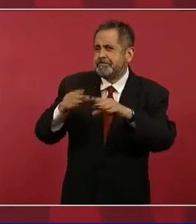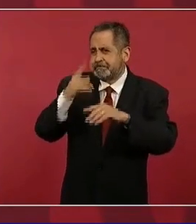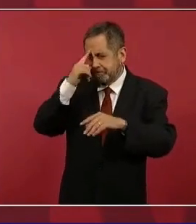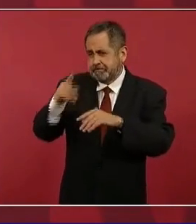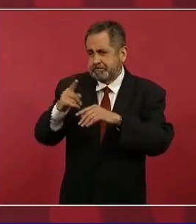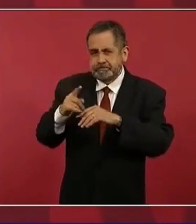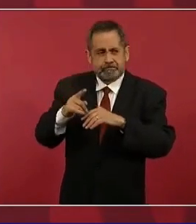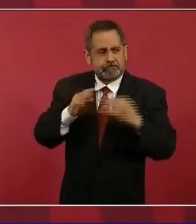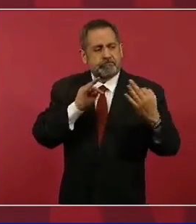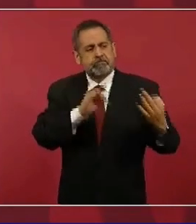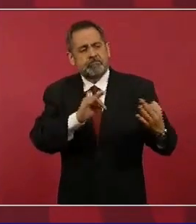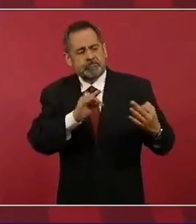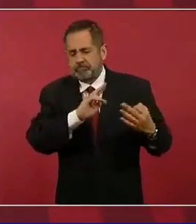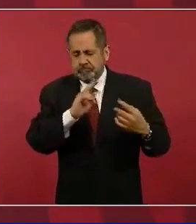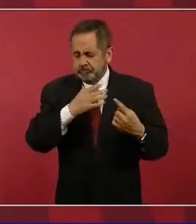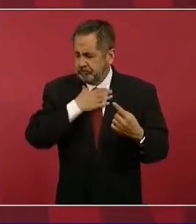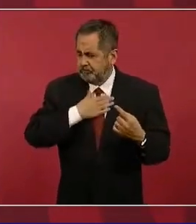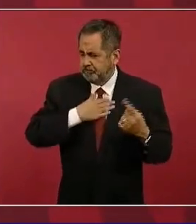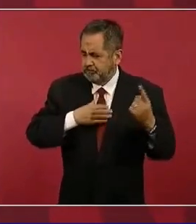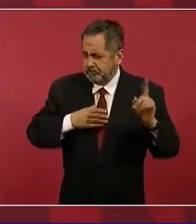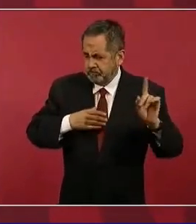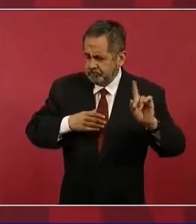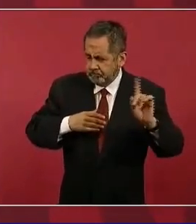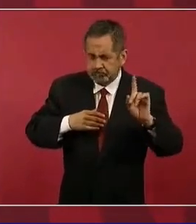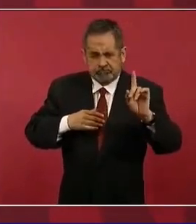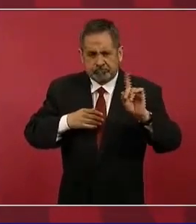confrontar y decir,